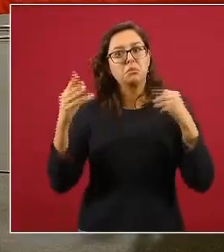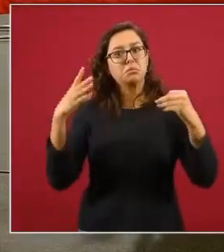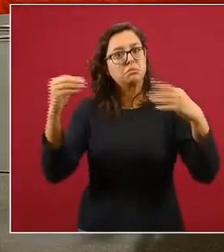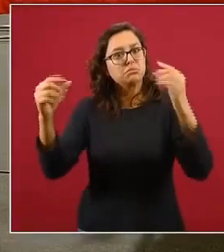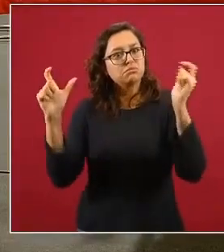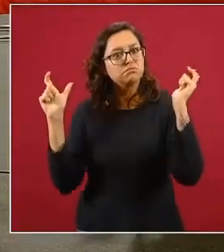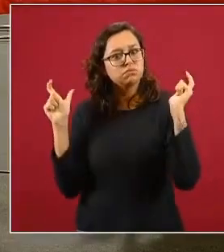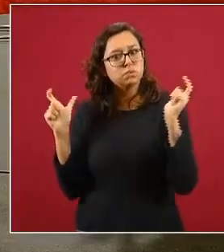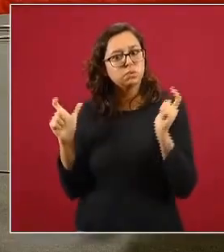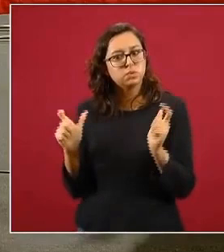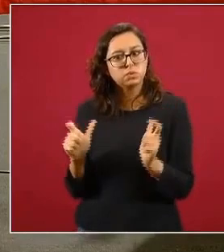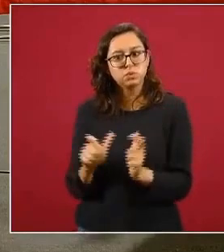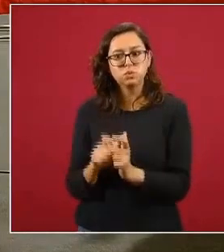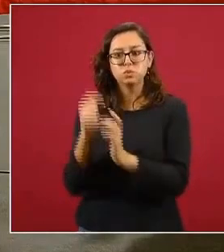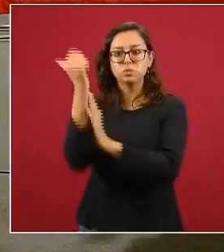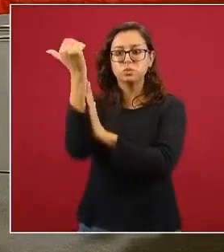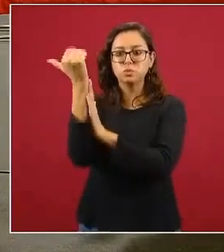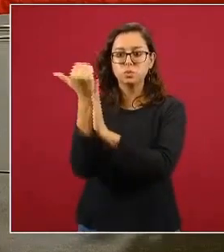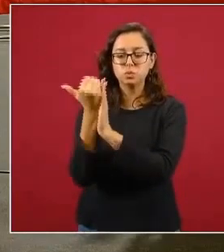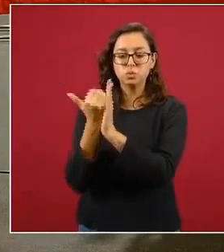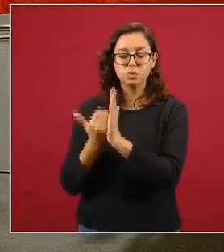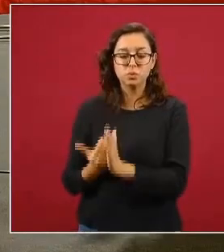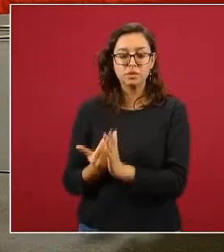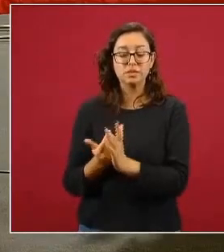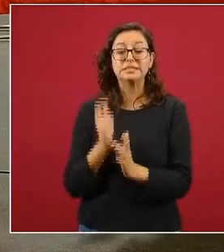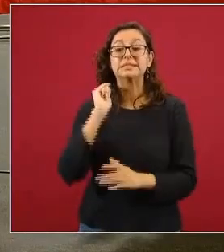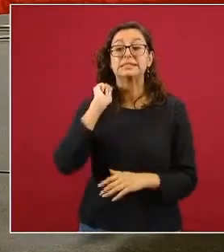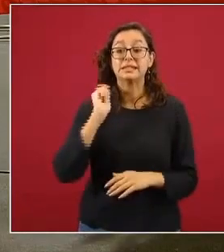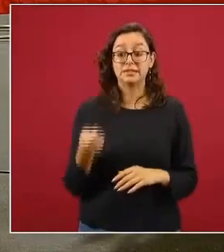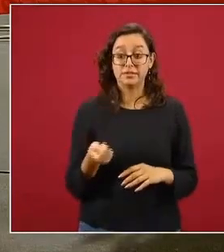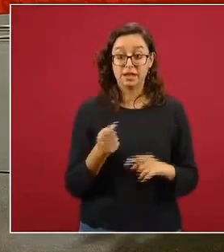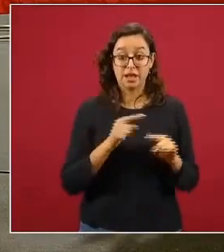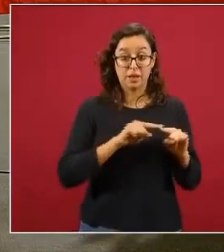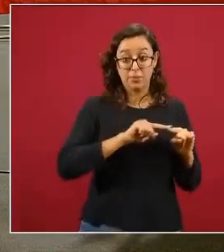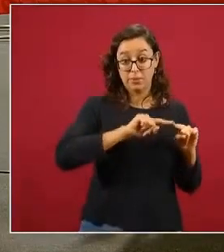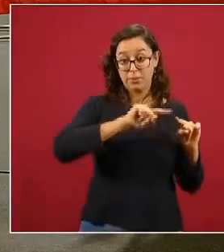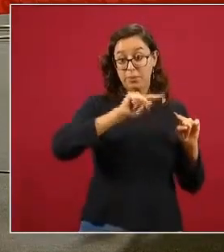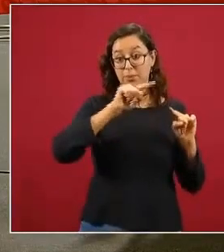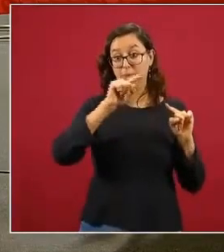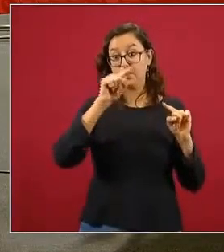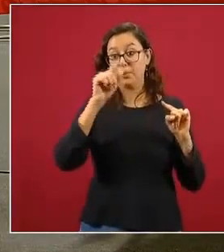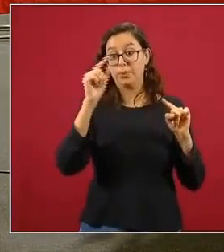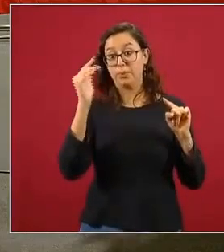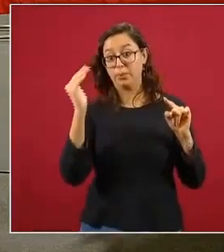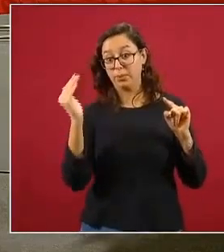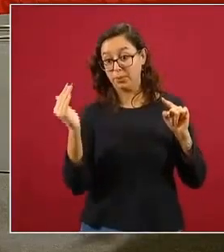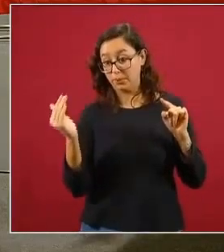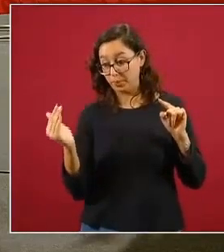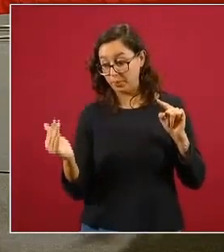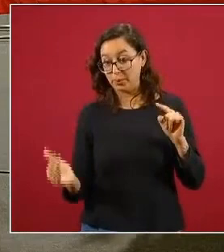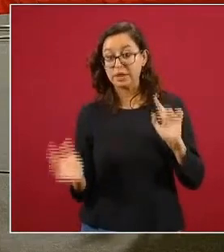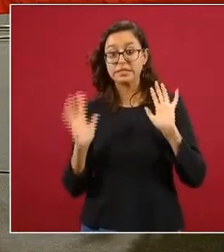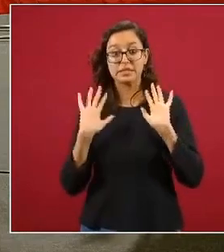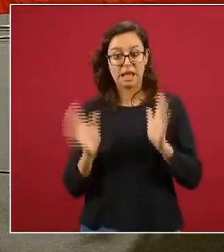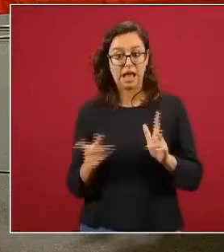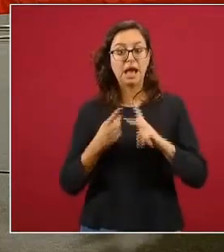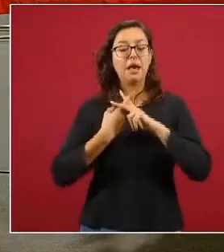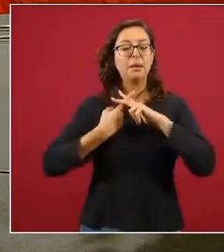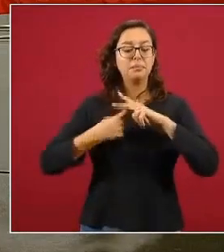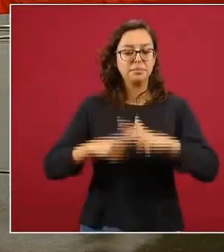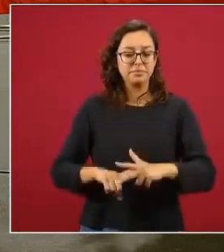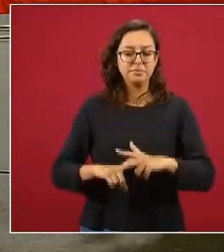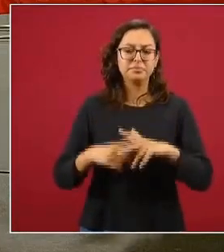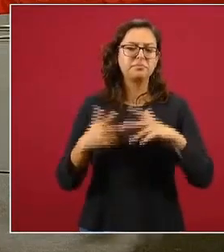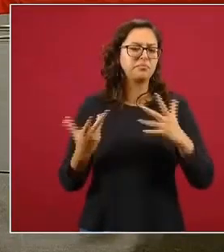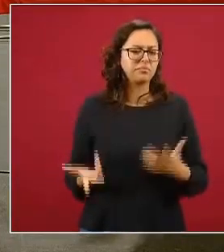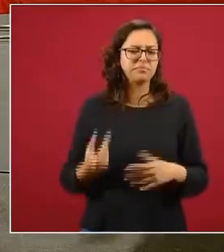COVID que se registran, es decir, la famosa curva epidémica encuentra una fase de descenso, de disminución. Esto lo